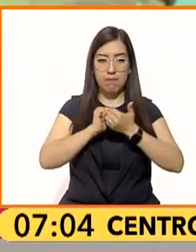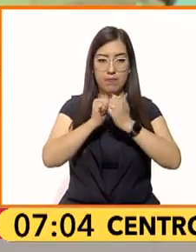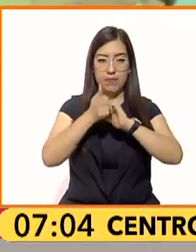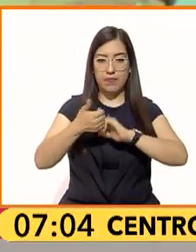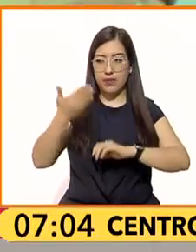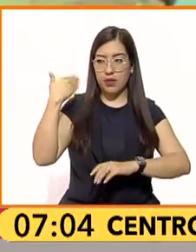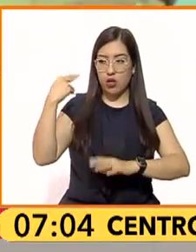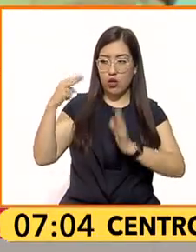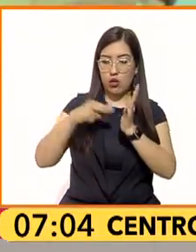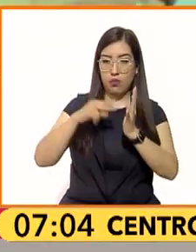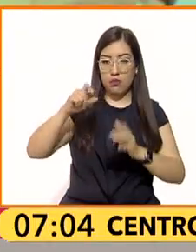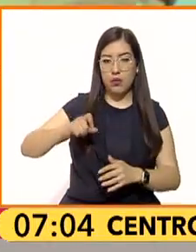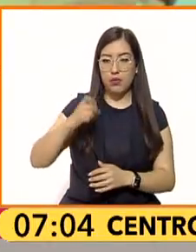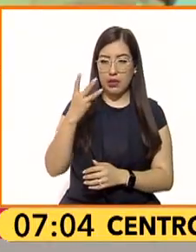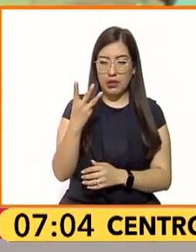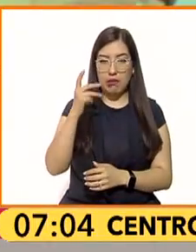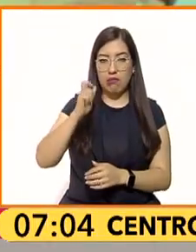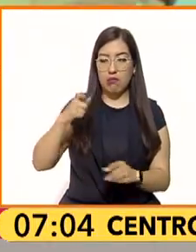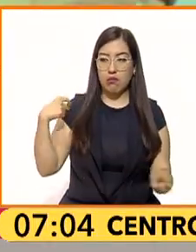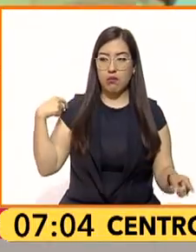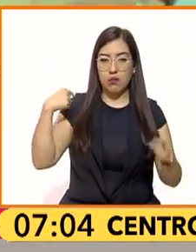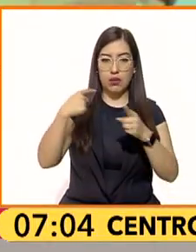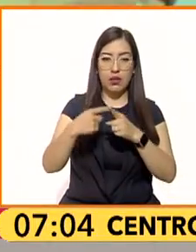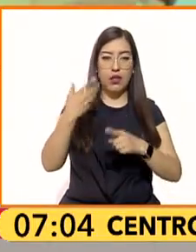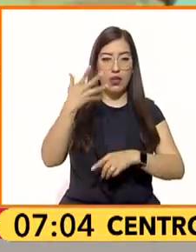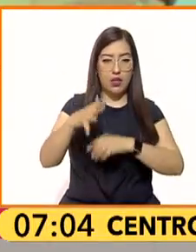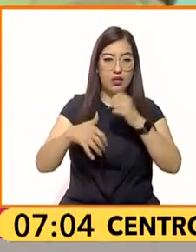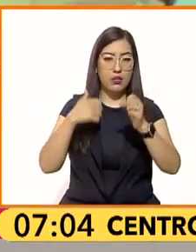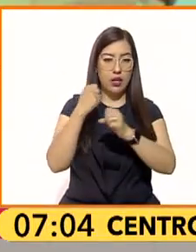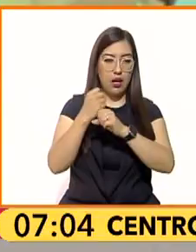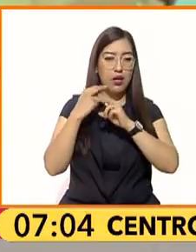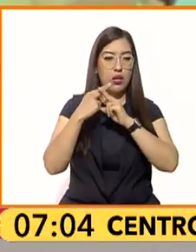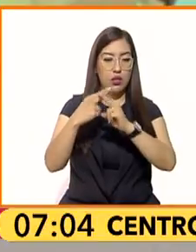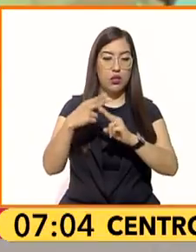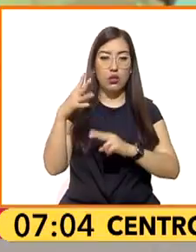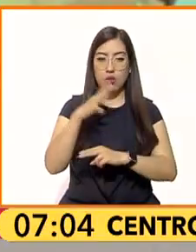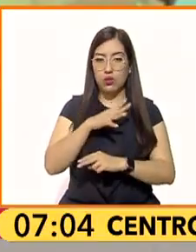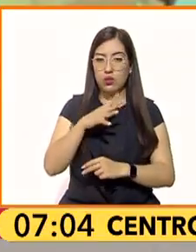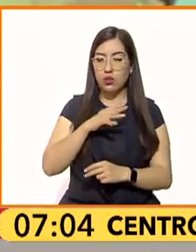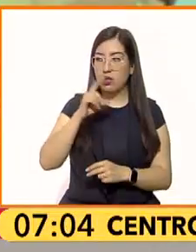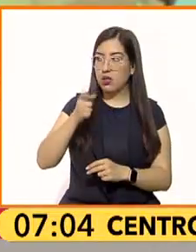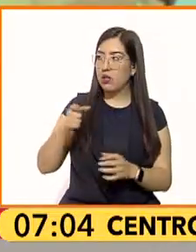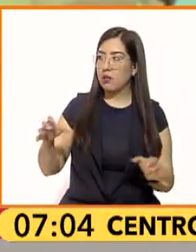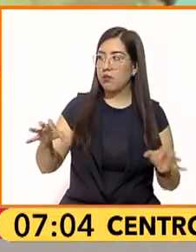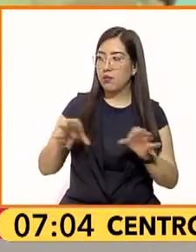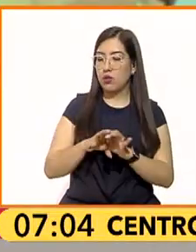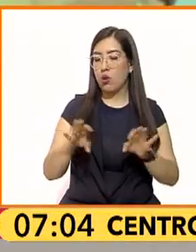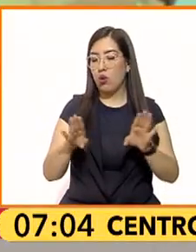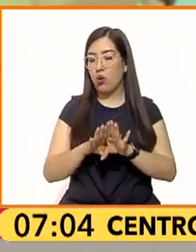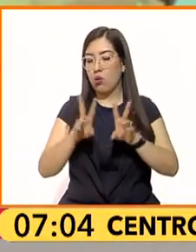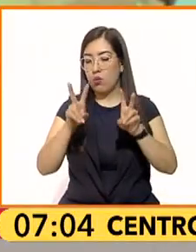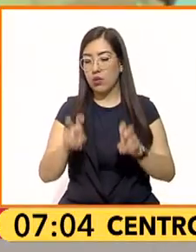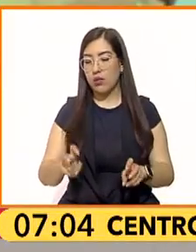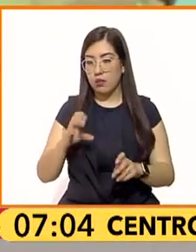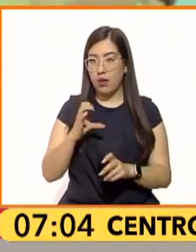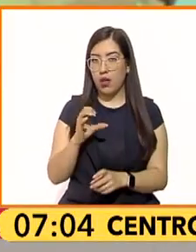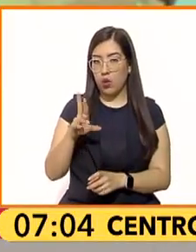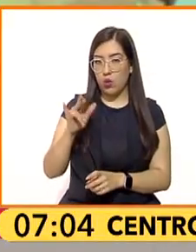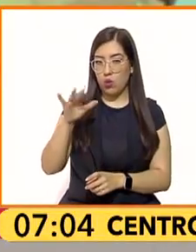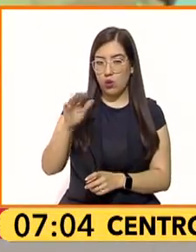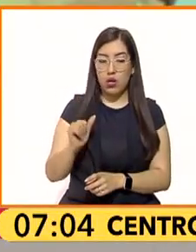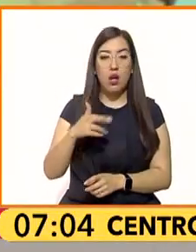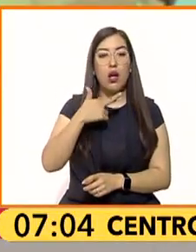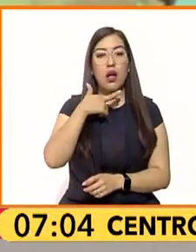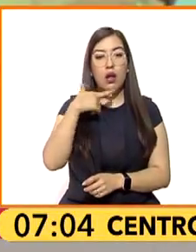2023 y se impulsaron nuevas reformas que tienen que ver pues incluso con la curia romana, etcétera. ¿Cómo ha